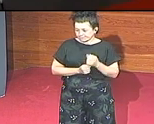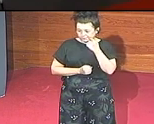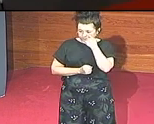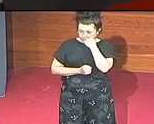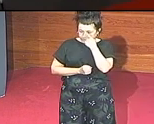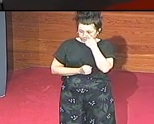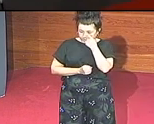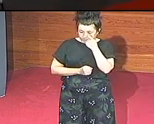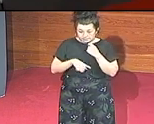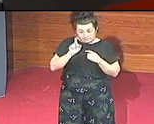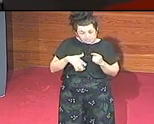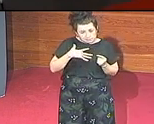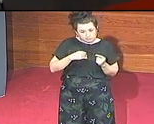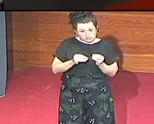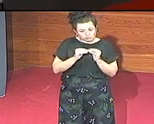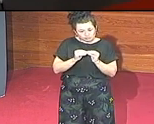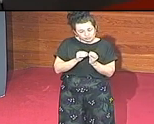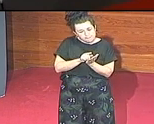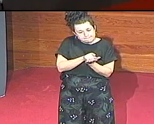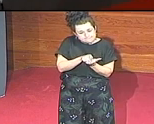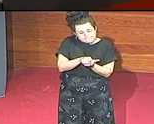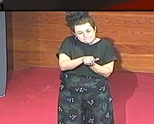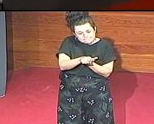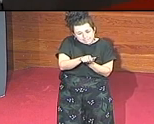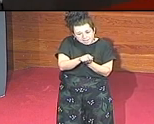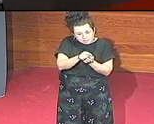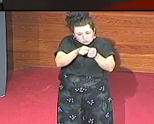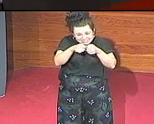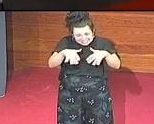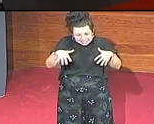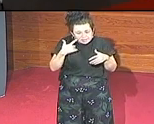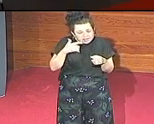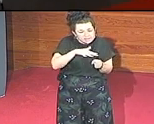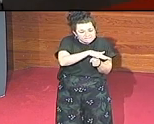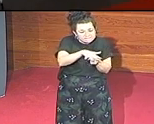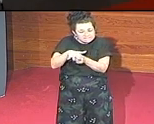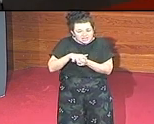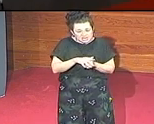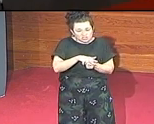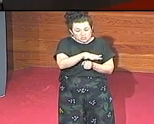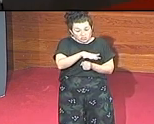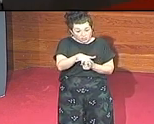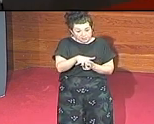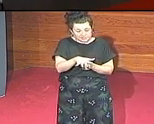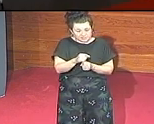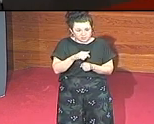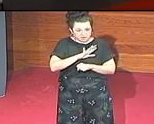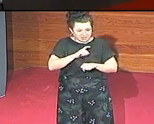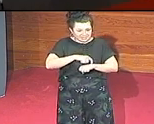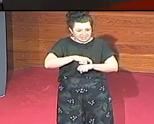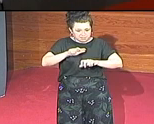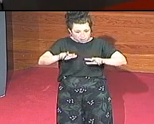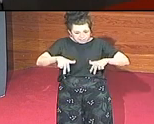y puedo hacer un mapa puede hacer un mapa esquemático de donde estaban los barrios pero bueno como han dejado tiempo para hacerlo pues decido